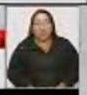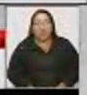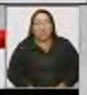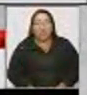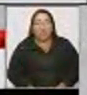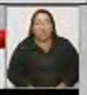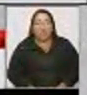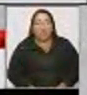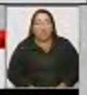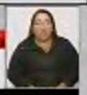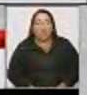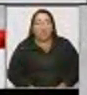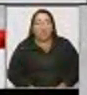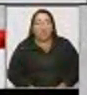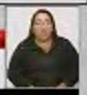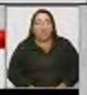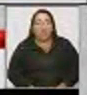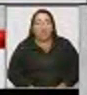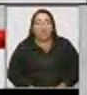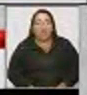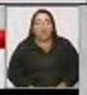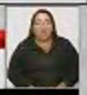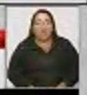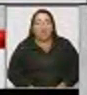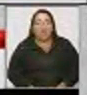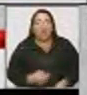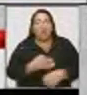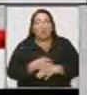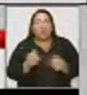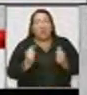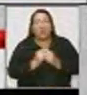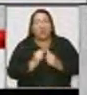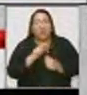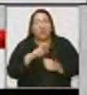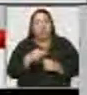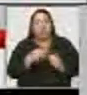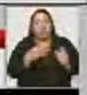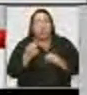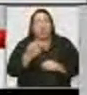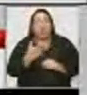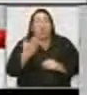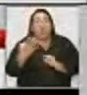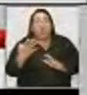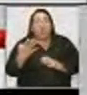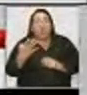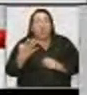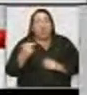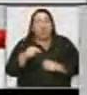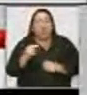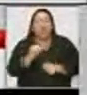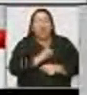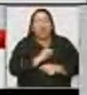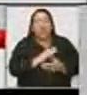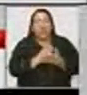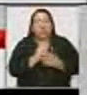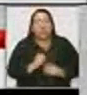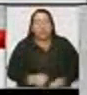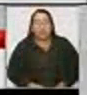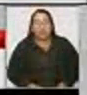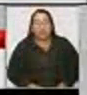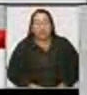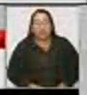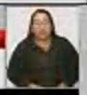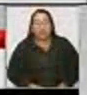multigrado, monolingüe rural, a través del acompañamiento pedagógico a 3.934 de estas instituciones